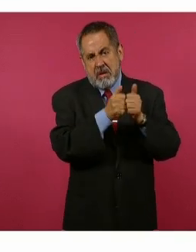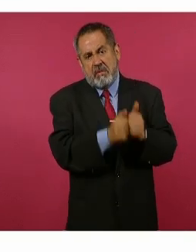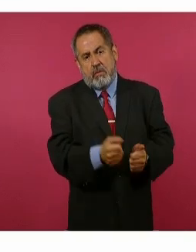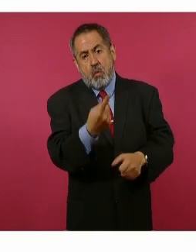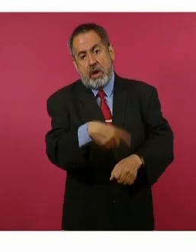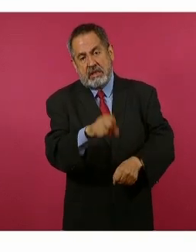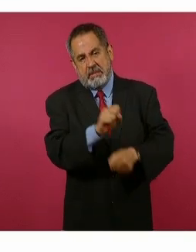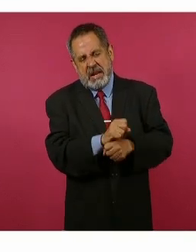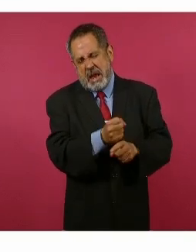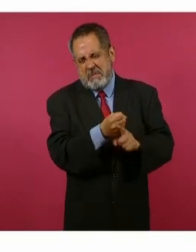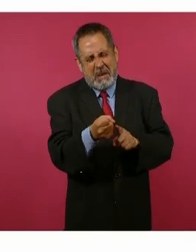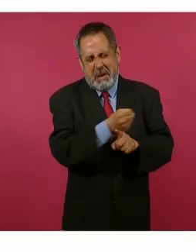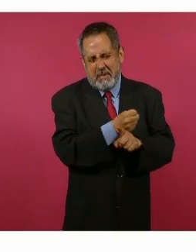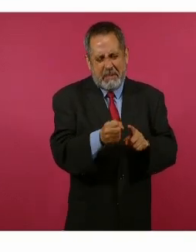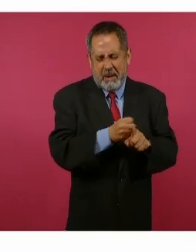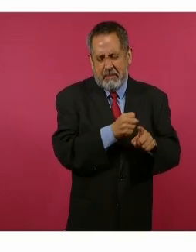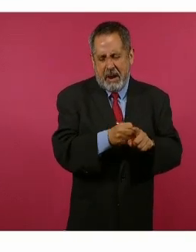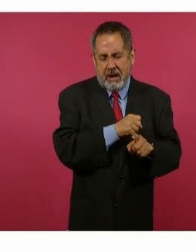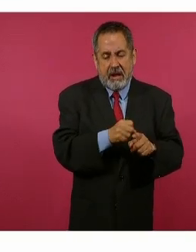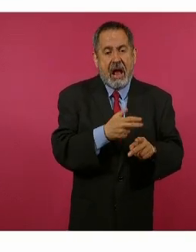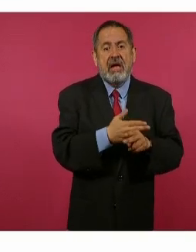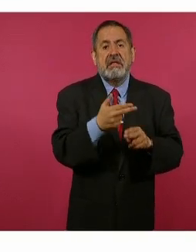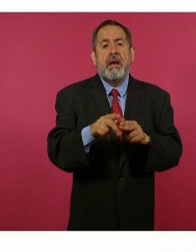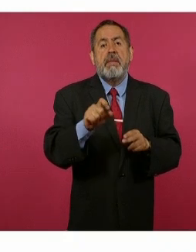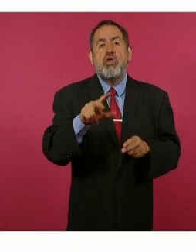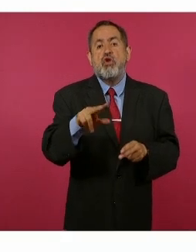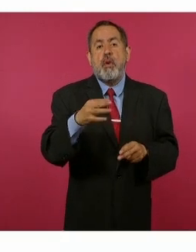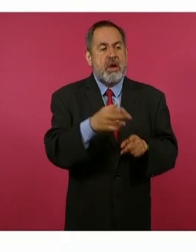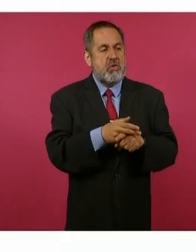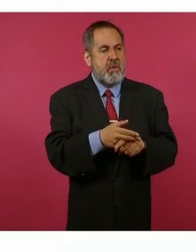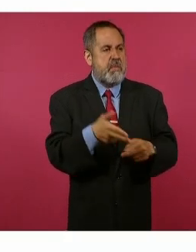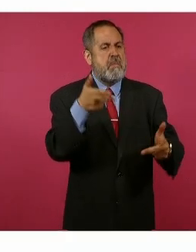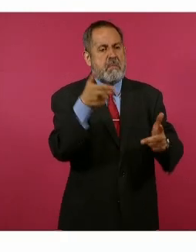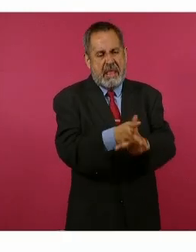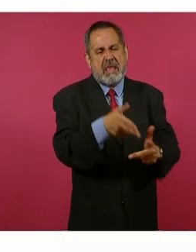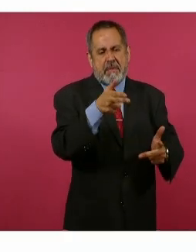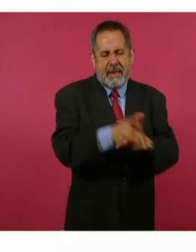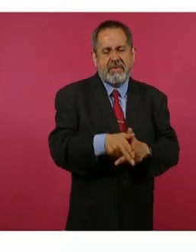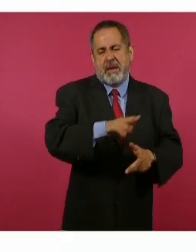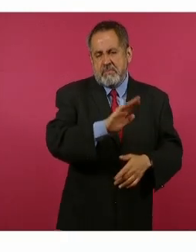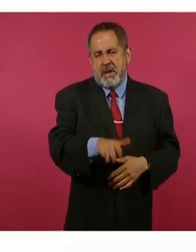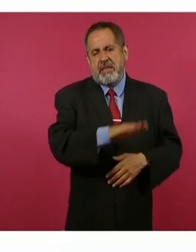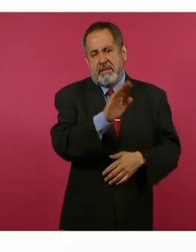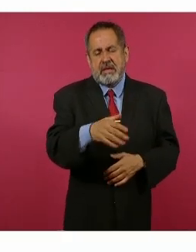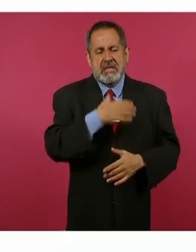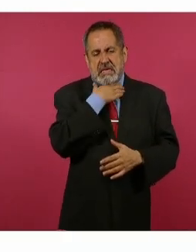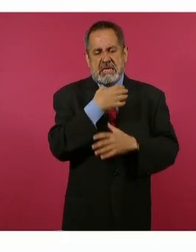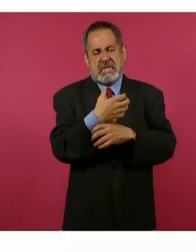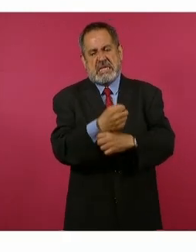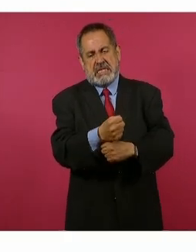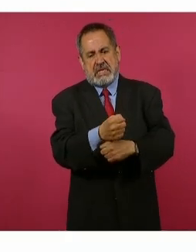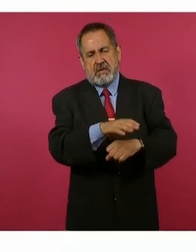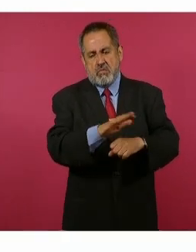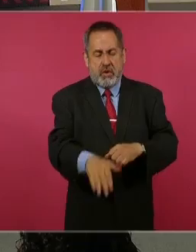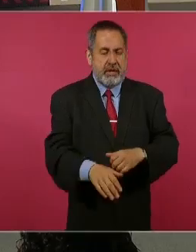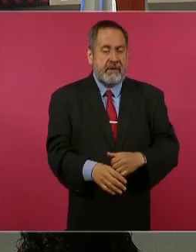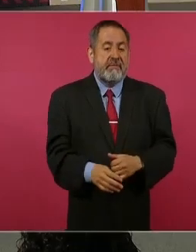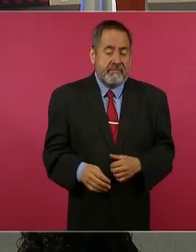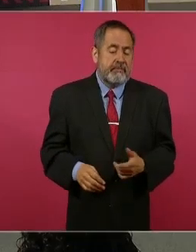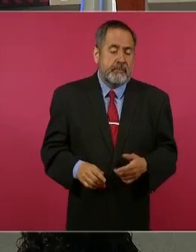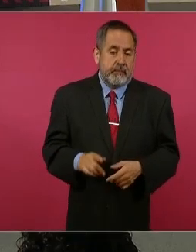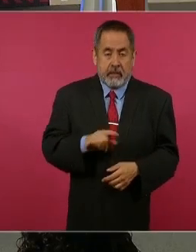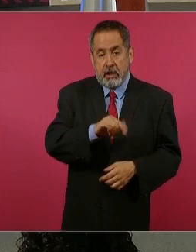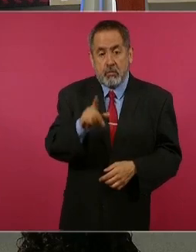por una semana y el 28 de mayo las privaron de la vida por estrangulamiento. Las dos mujeres fueron